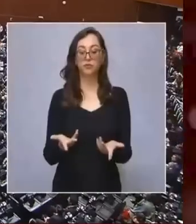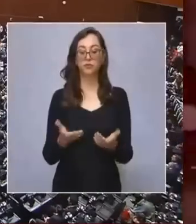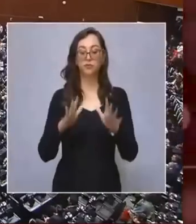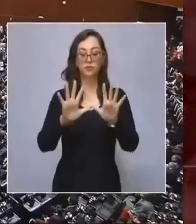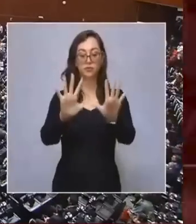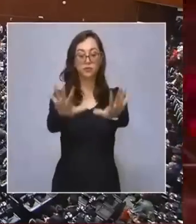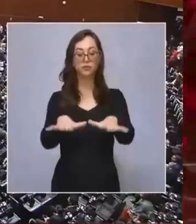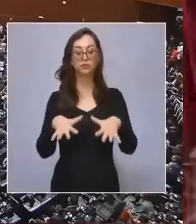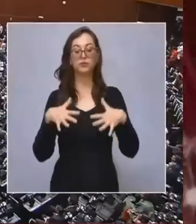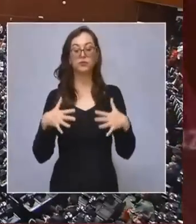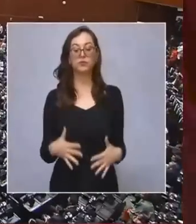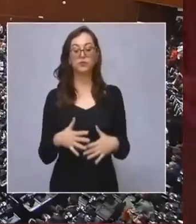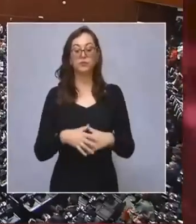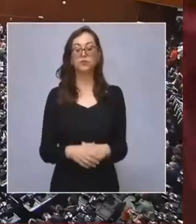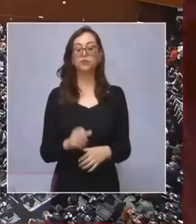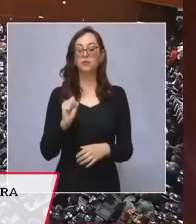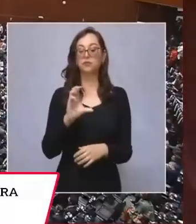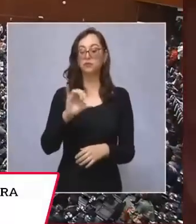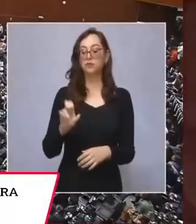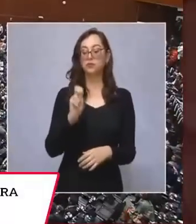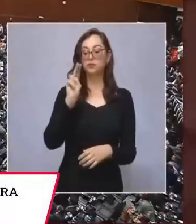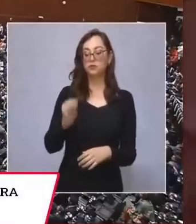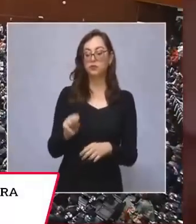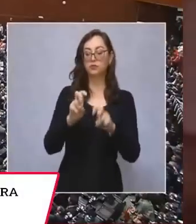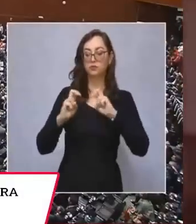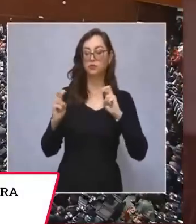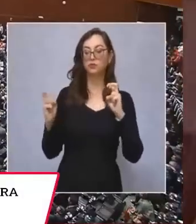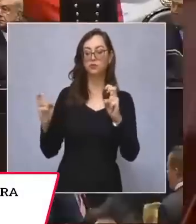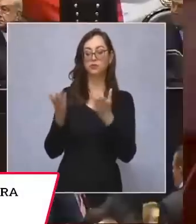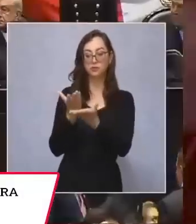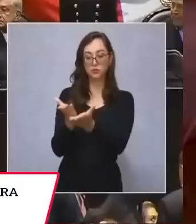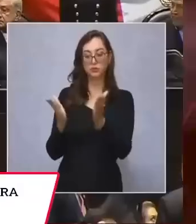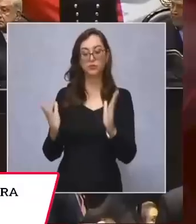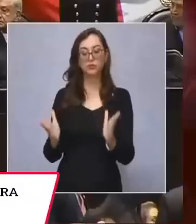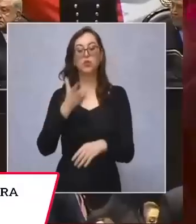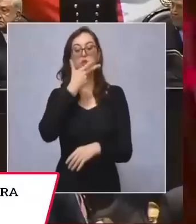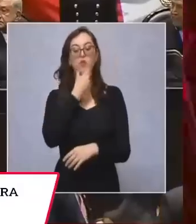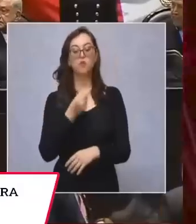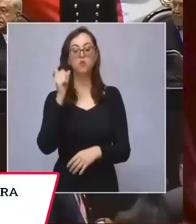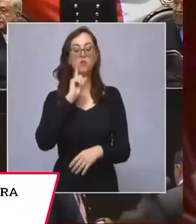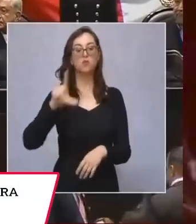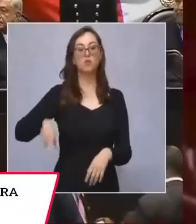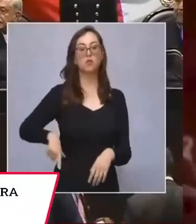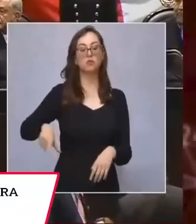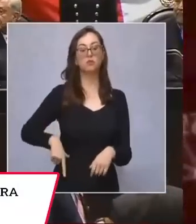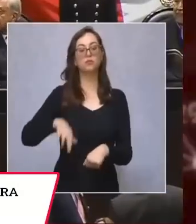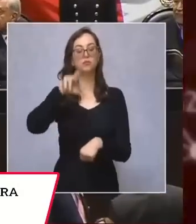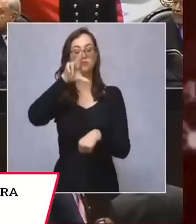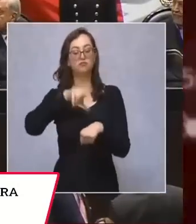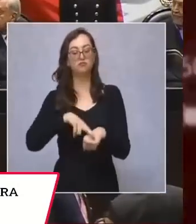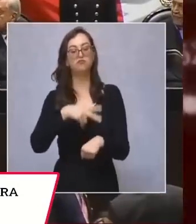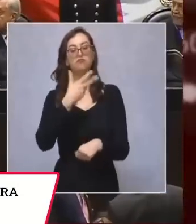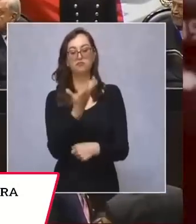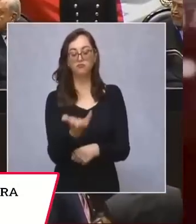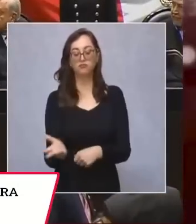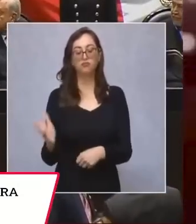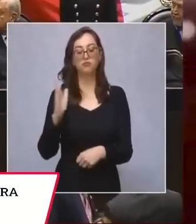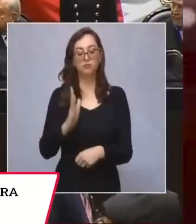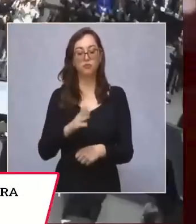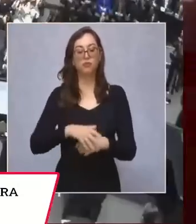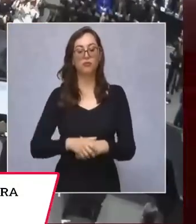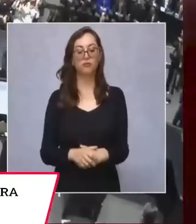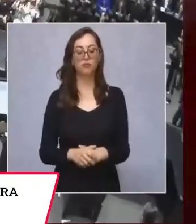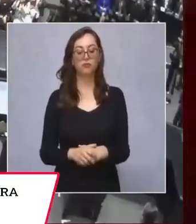largo etcétera de nombramiento de este tipo de aspectos, porque pues lo dijo hace un momento, lo que no se nombra